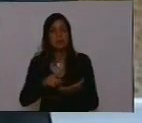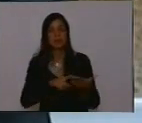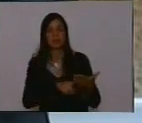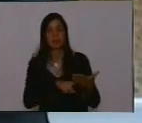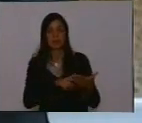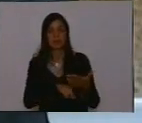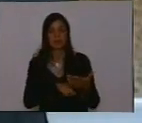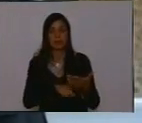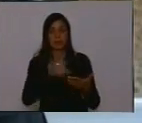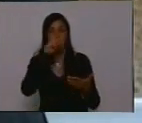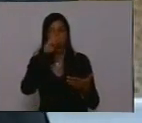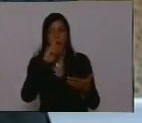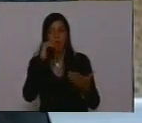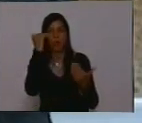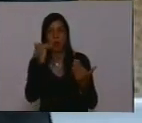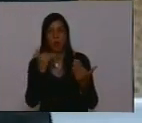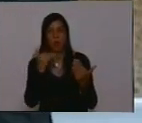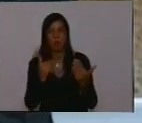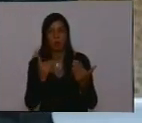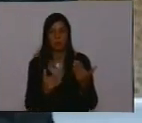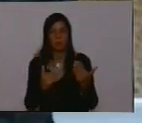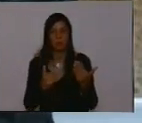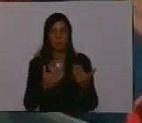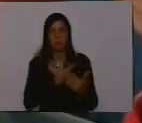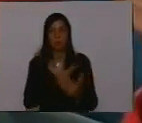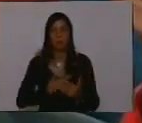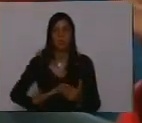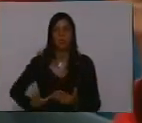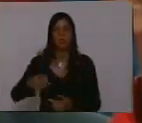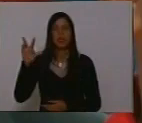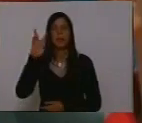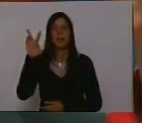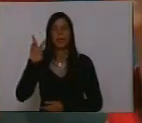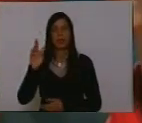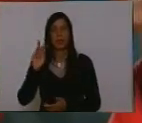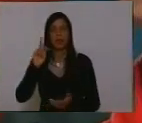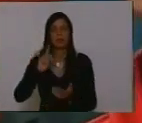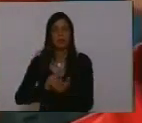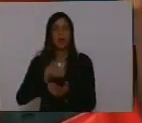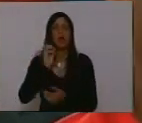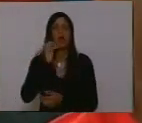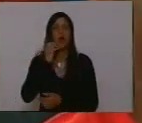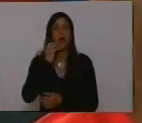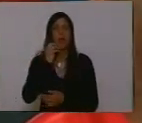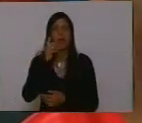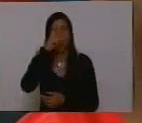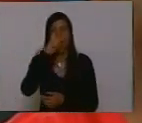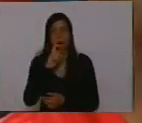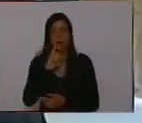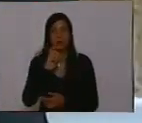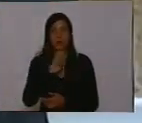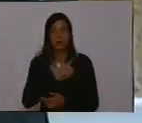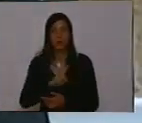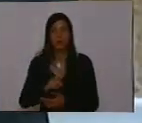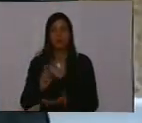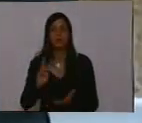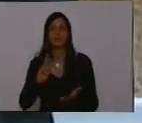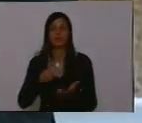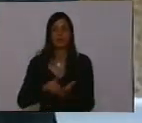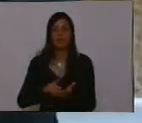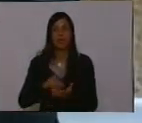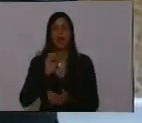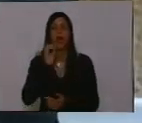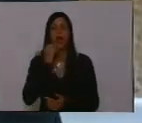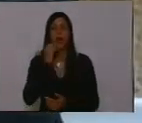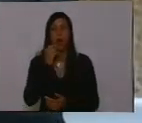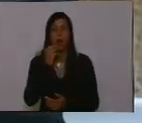la edad para ser presidente de la República y debe reducirse la edad para que nuestros